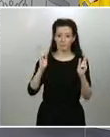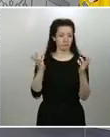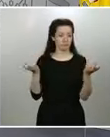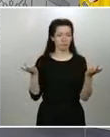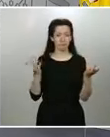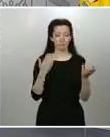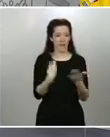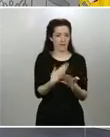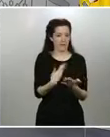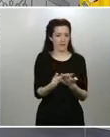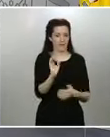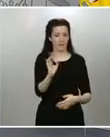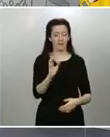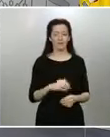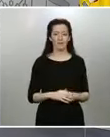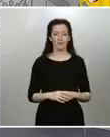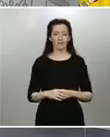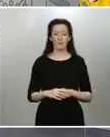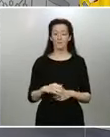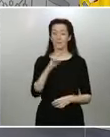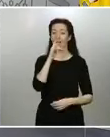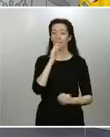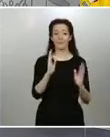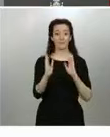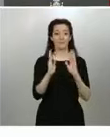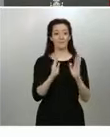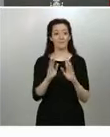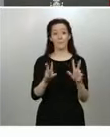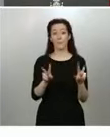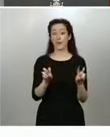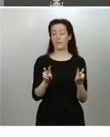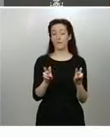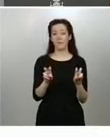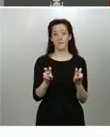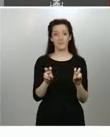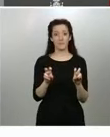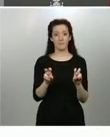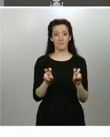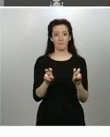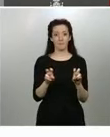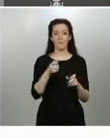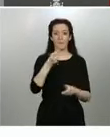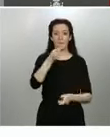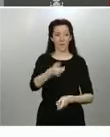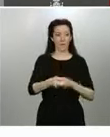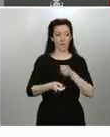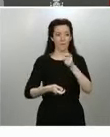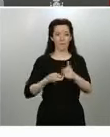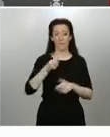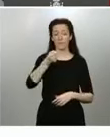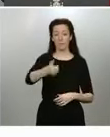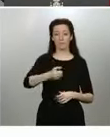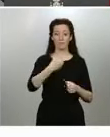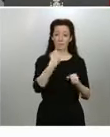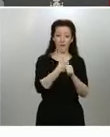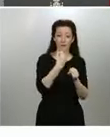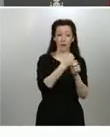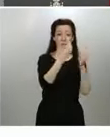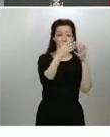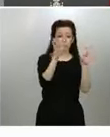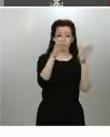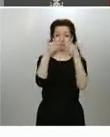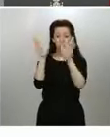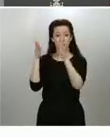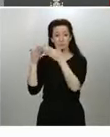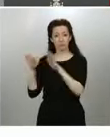que nos encontramos la apertura progresiva de las distintas actividades se verá acompasada de un incremento de la